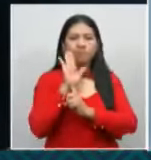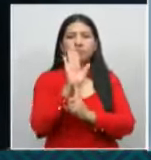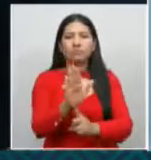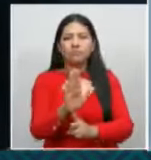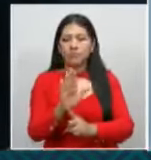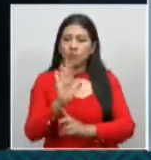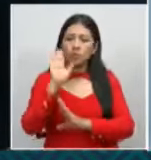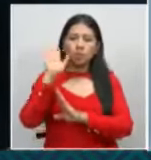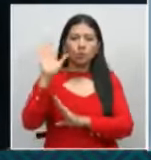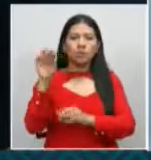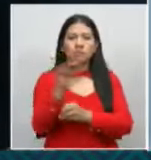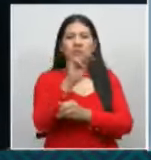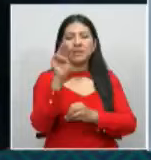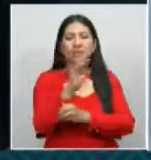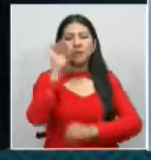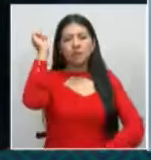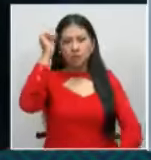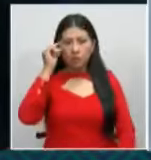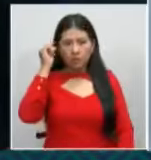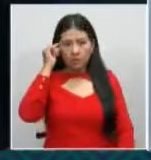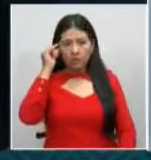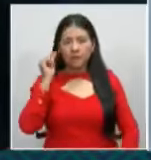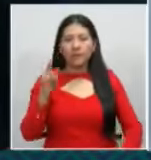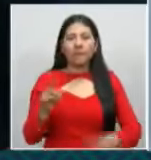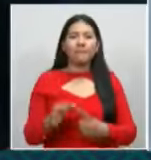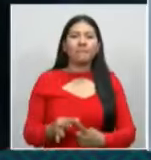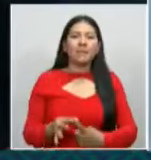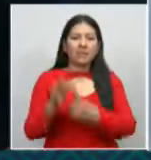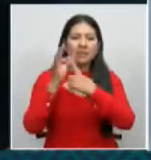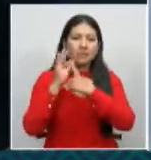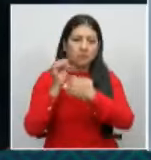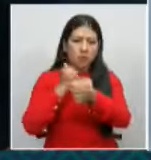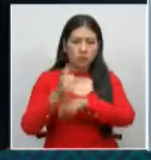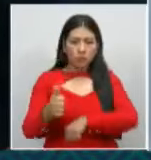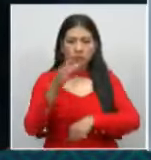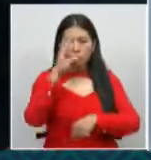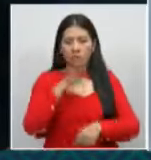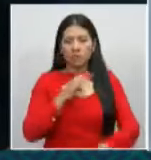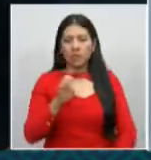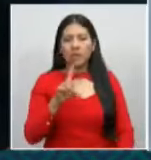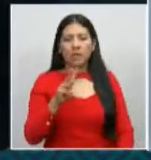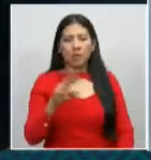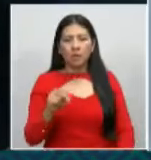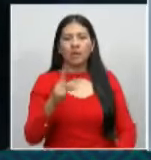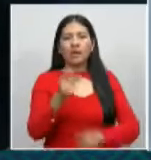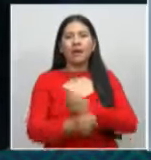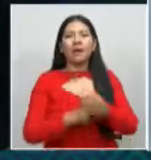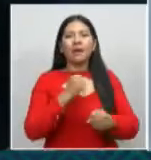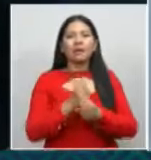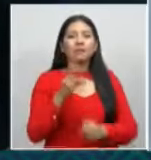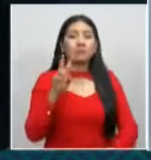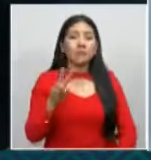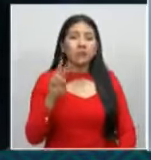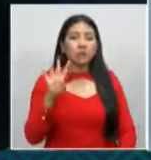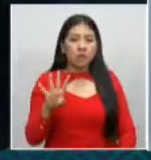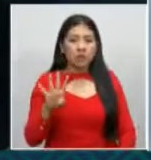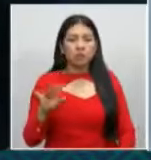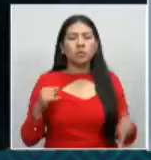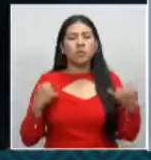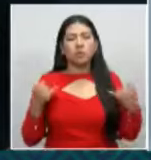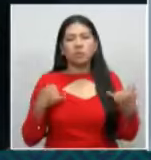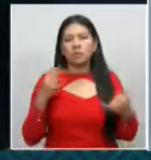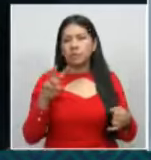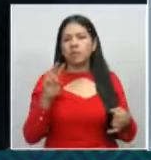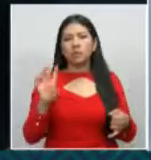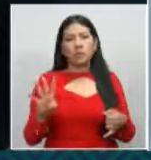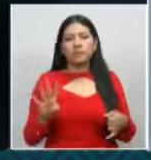de Gobierno, el principal autor que responde al nombre de Edwin y que tiene 24 años de edad